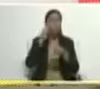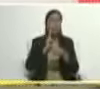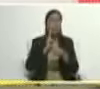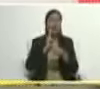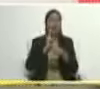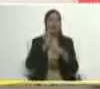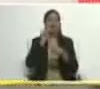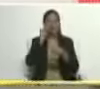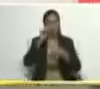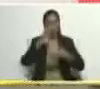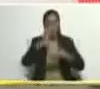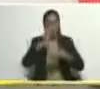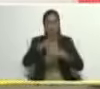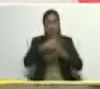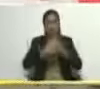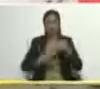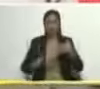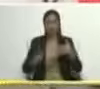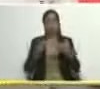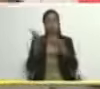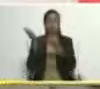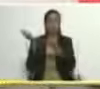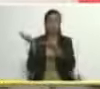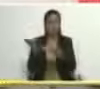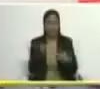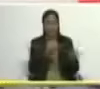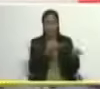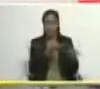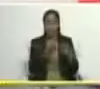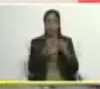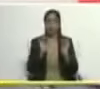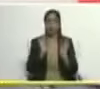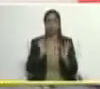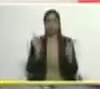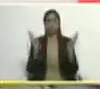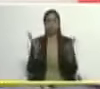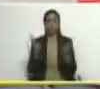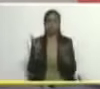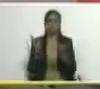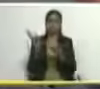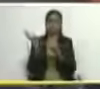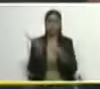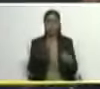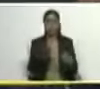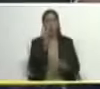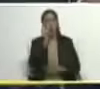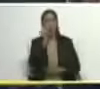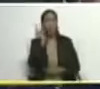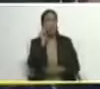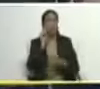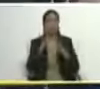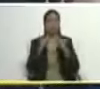América, TSP. Bienvenido, queridos compañeros, querida compañera.